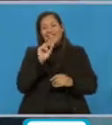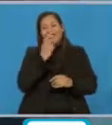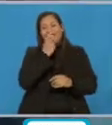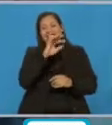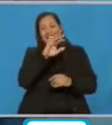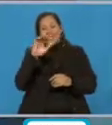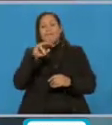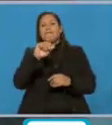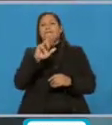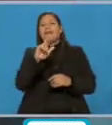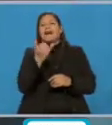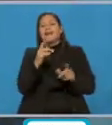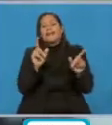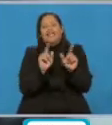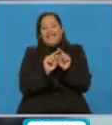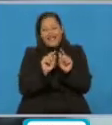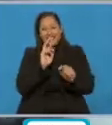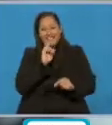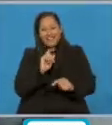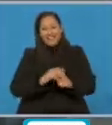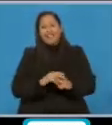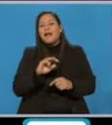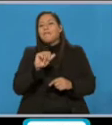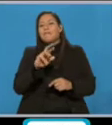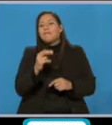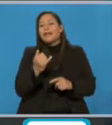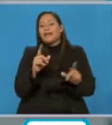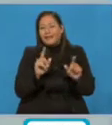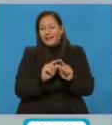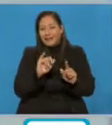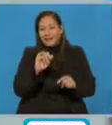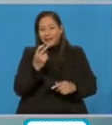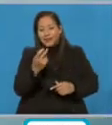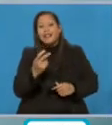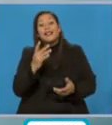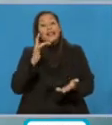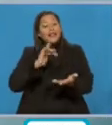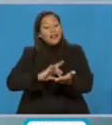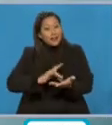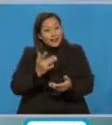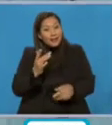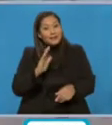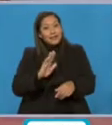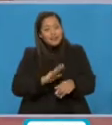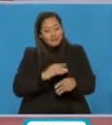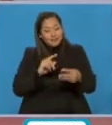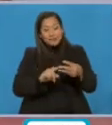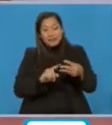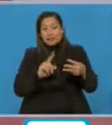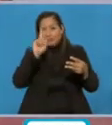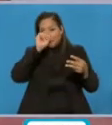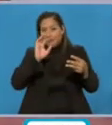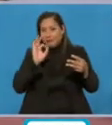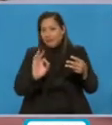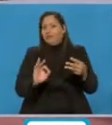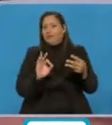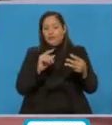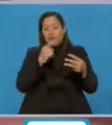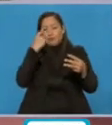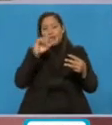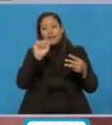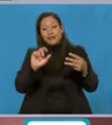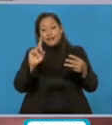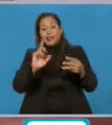Era Mari, ¿no? Mari, exacto. Una Mari. Llaman a Mari. Muy bien. Gracias. Esa pues, es la tercera. Buenas recomendaciones que nos traes para este fin de